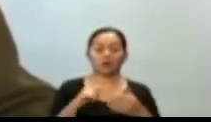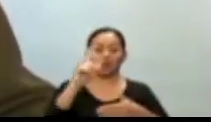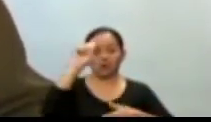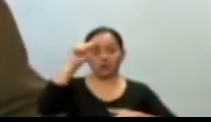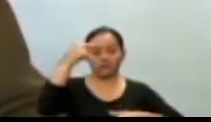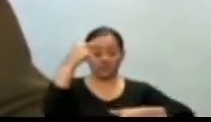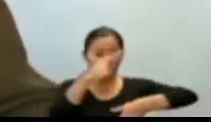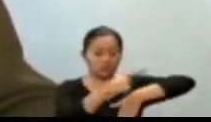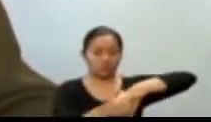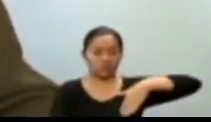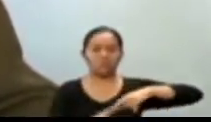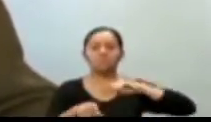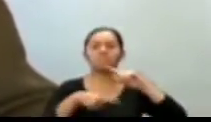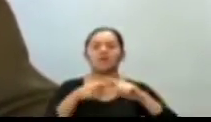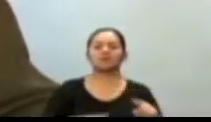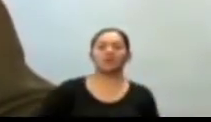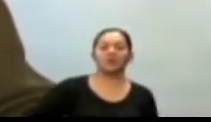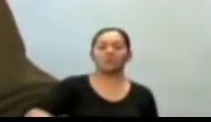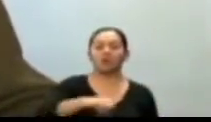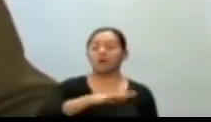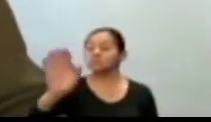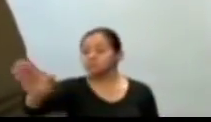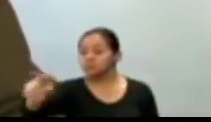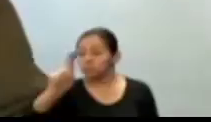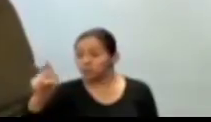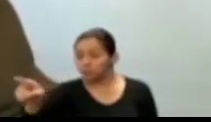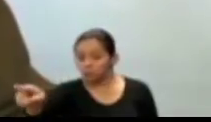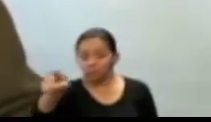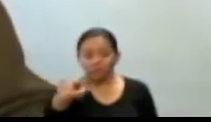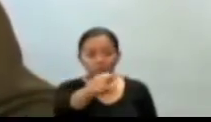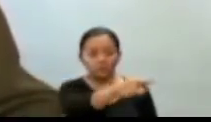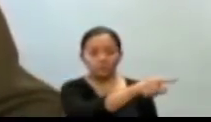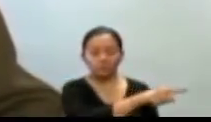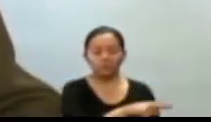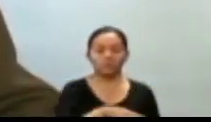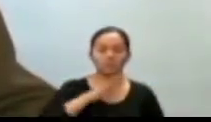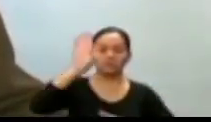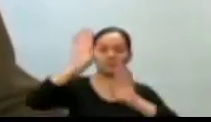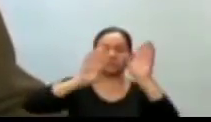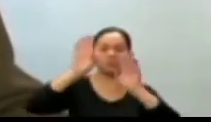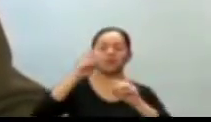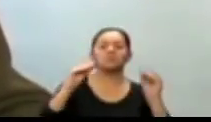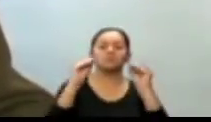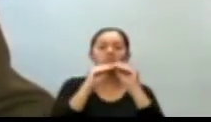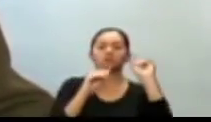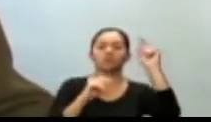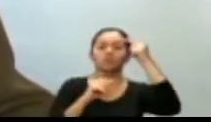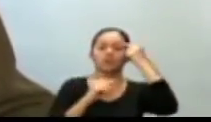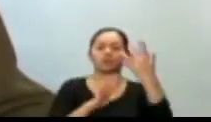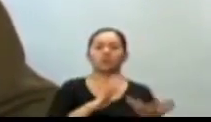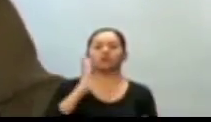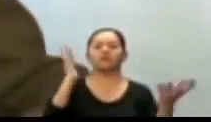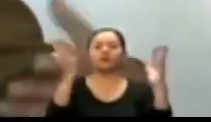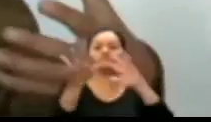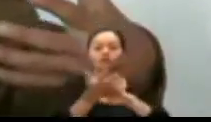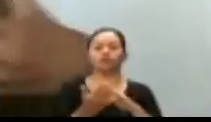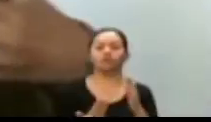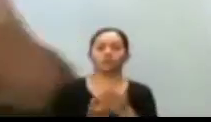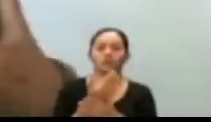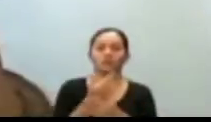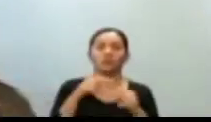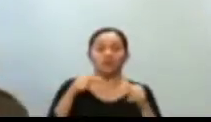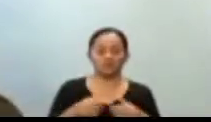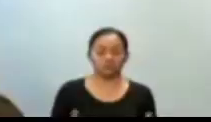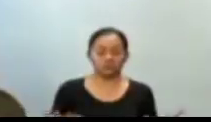más activos, y obviamente también se podría pensar que son gobiernos que cada vez más se van perfilando como gobiernos revolucionarios. Entonces,